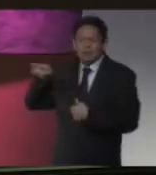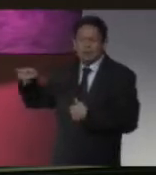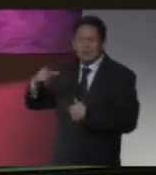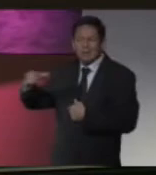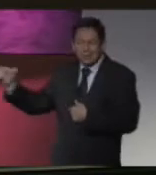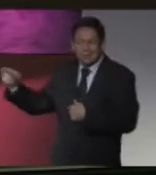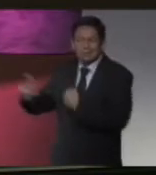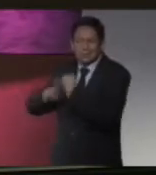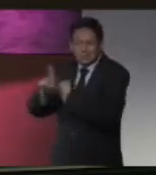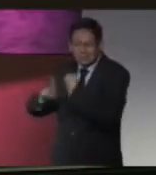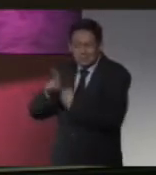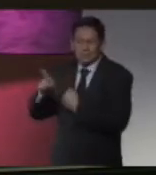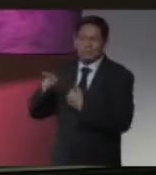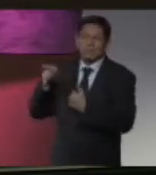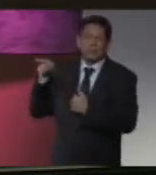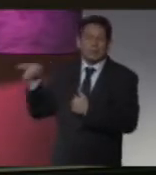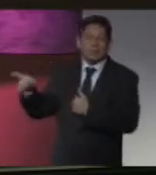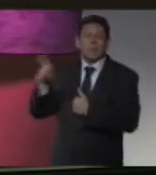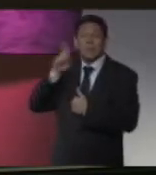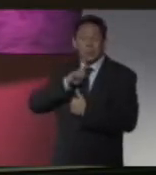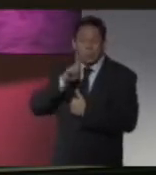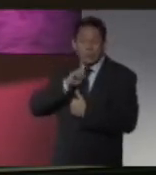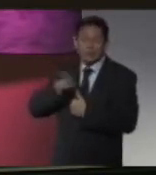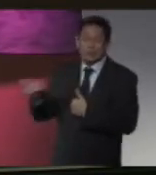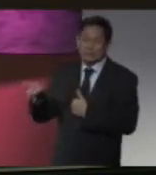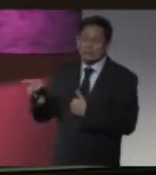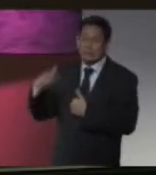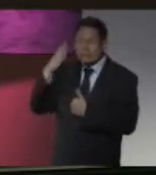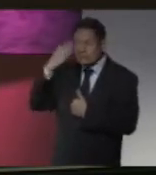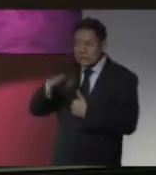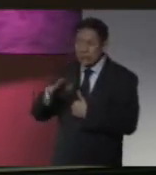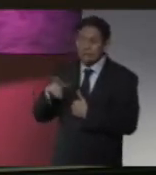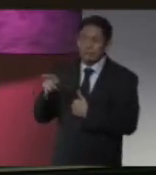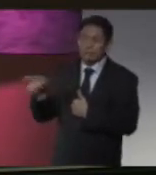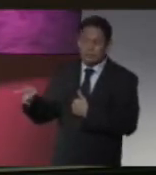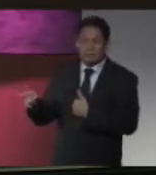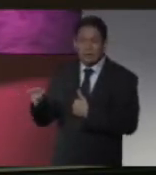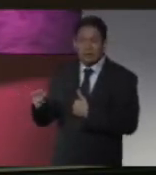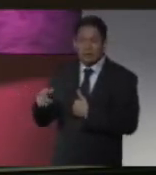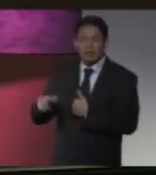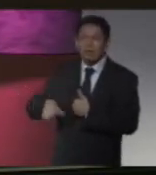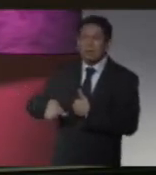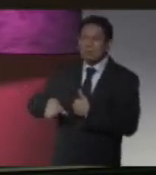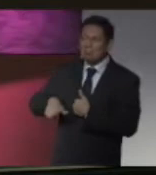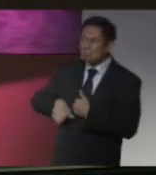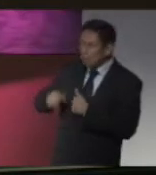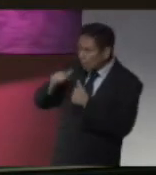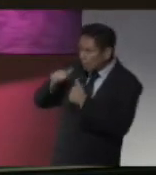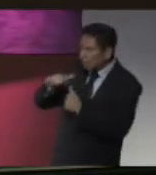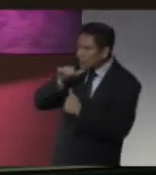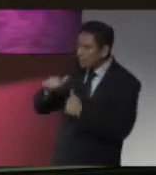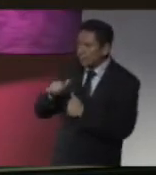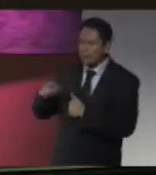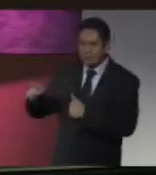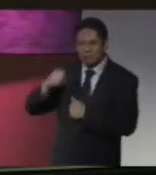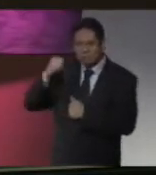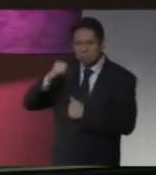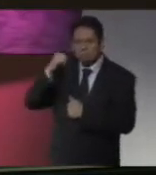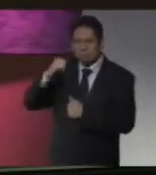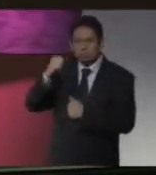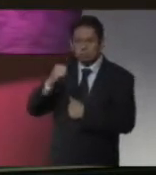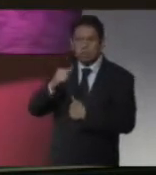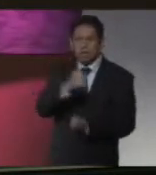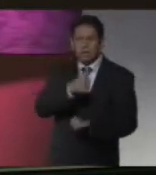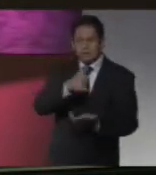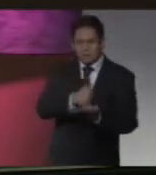importancia de la mujer ha sido central en estos esfuerzos de resistencia. Los habitantes de la ciudad poco a poco hemos ido cobrando conciencia de